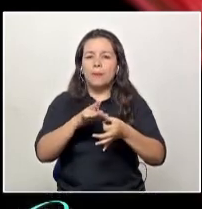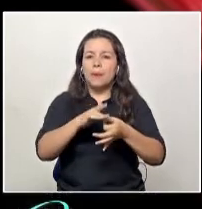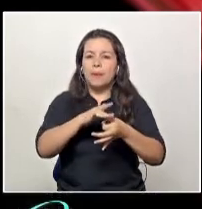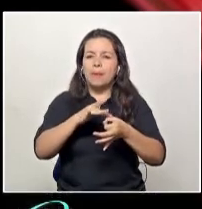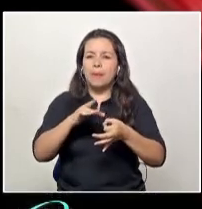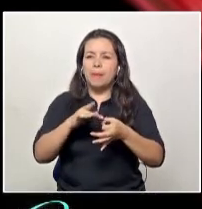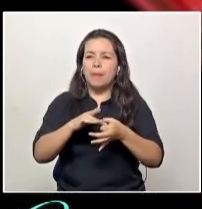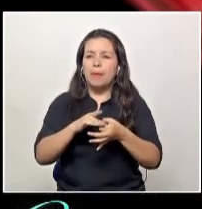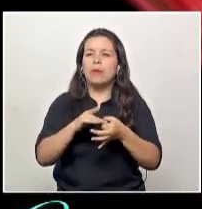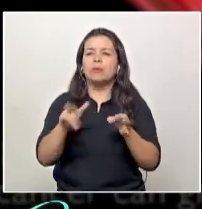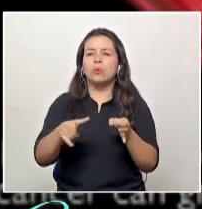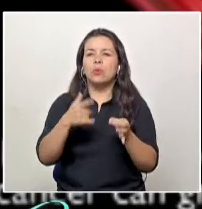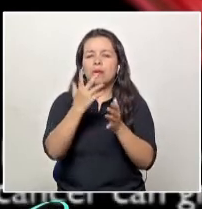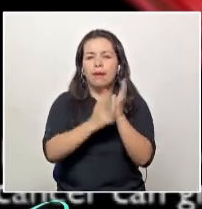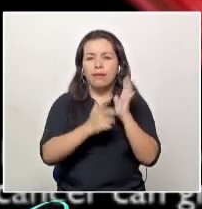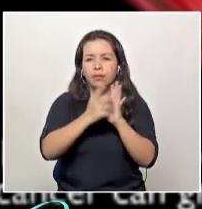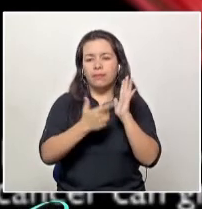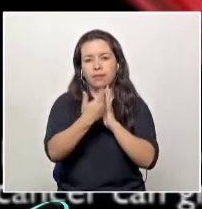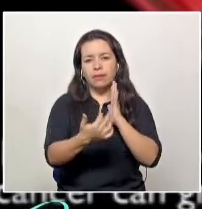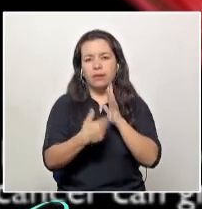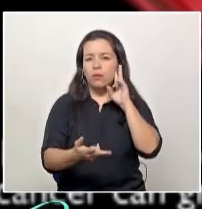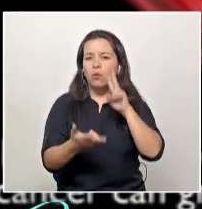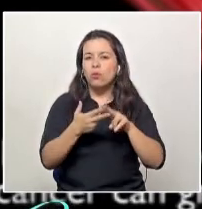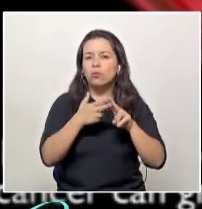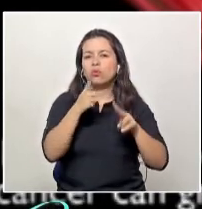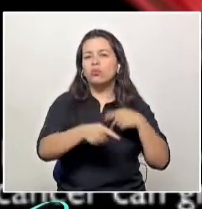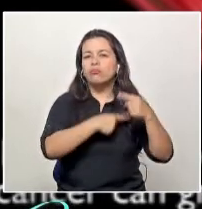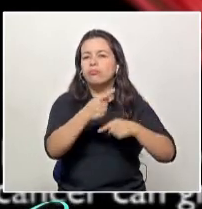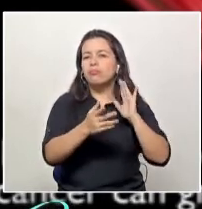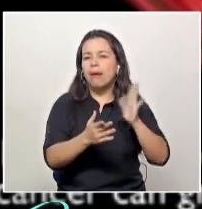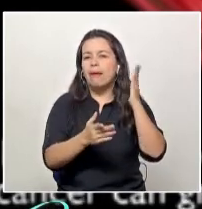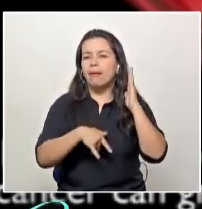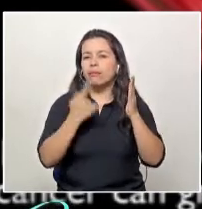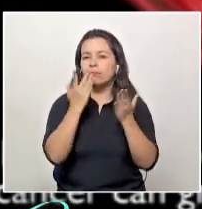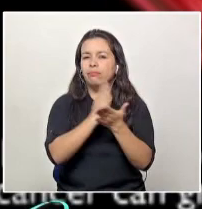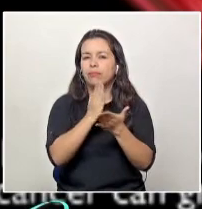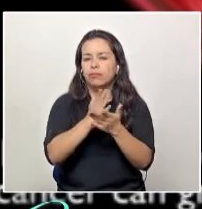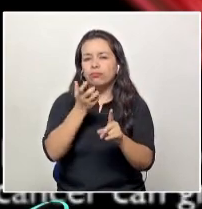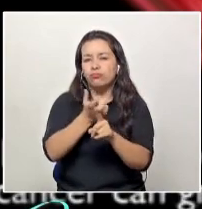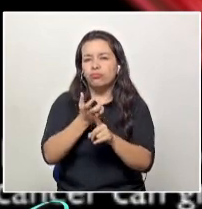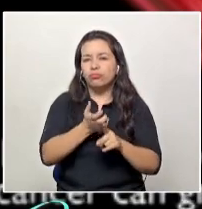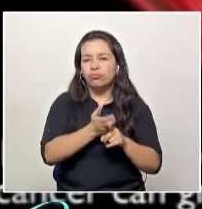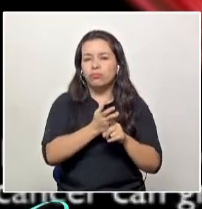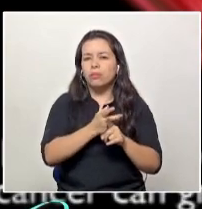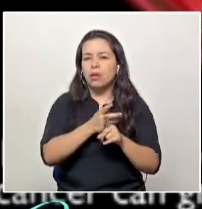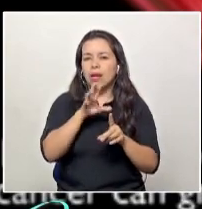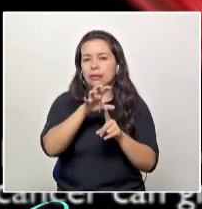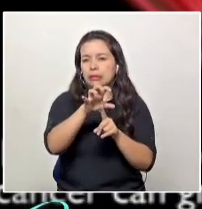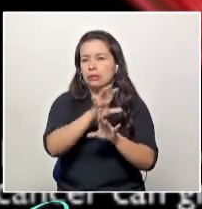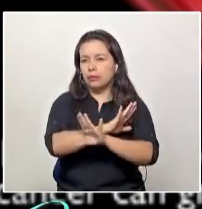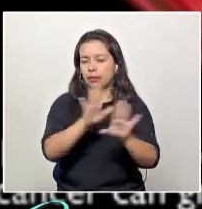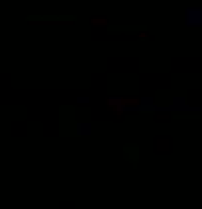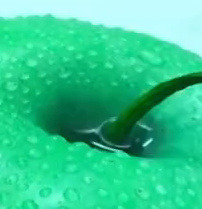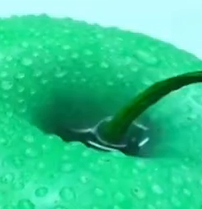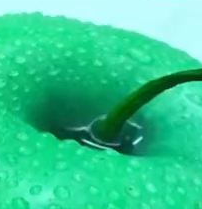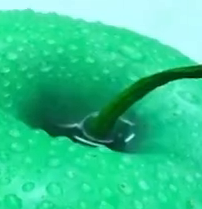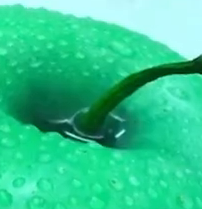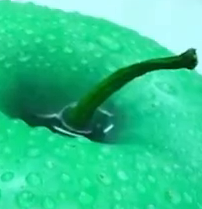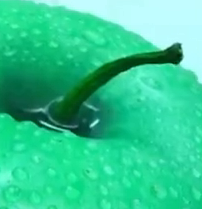de un examen de sangre para conocer los niveles de antígenos prostáticos y así descartar un cáncer de próstata.